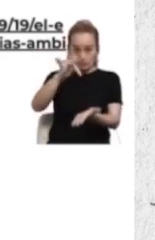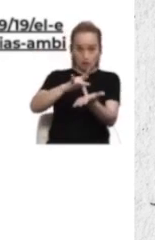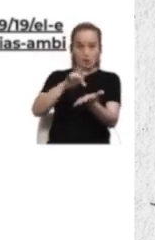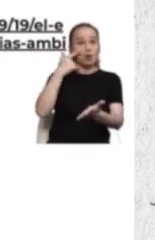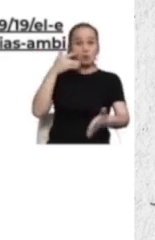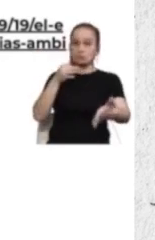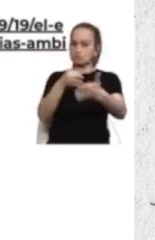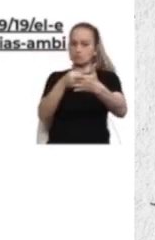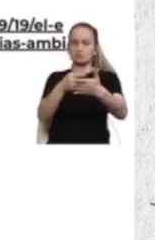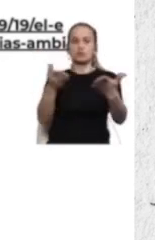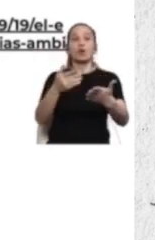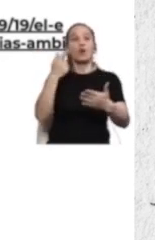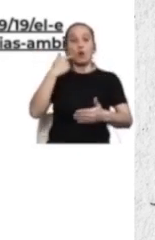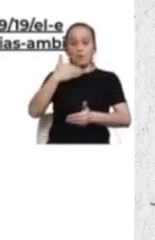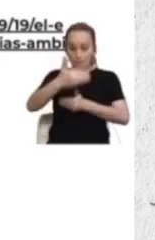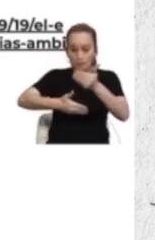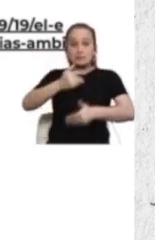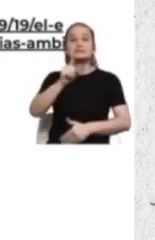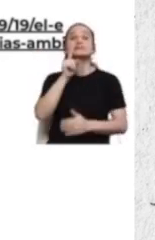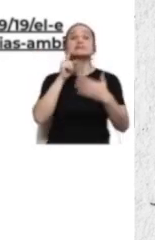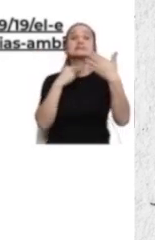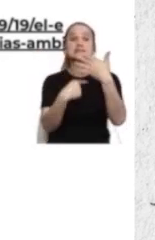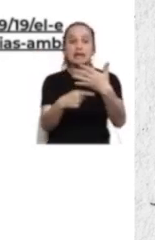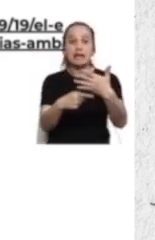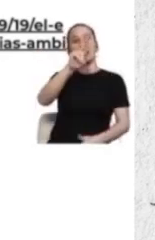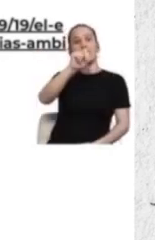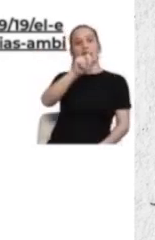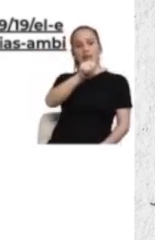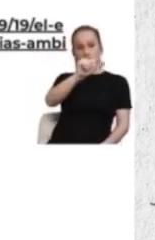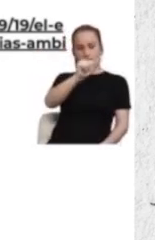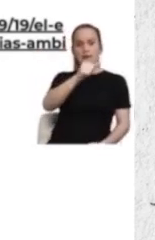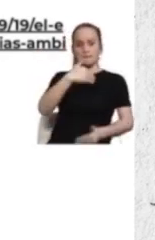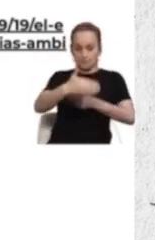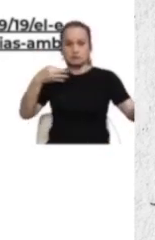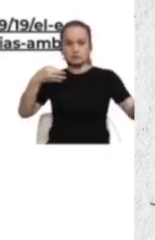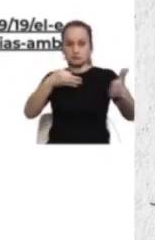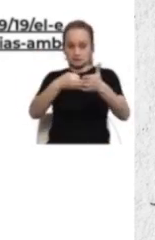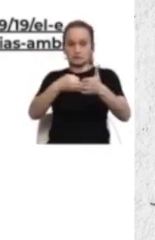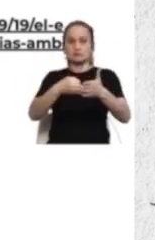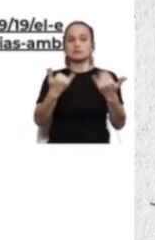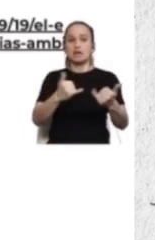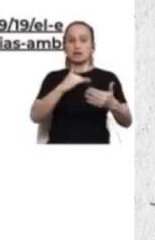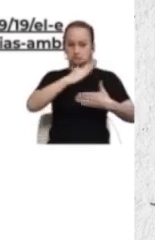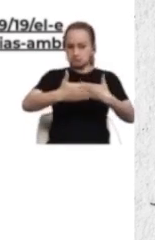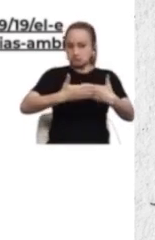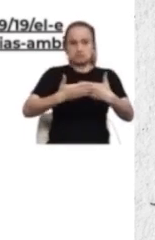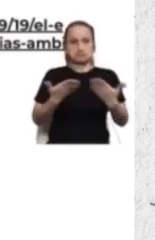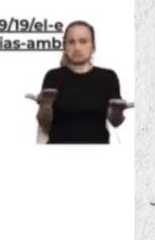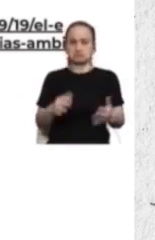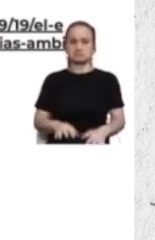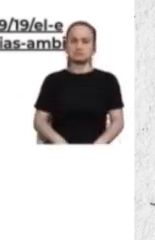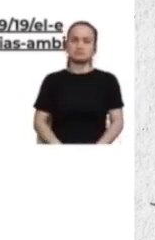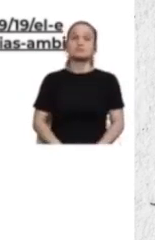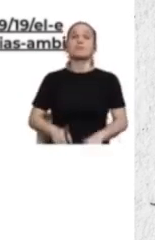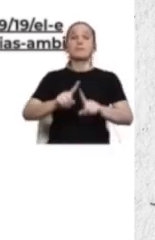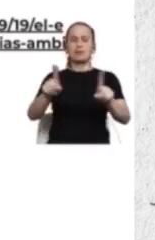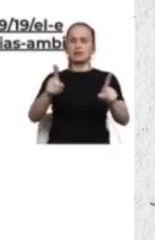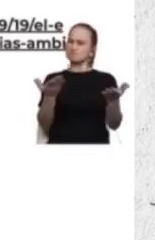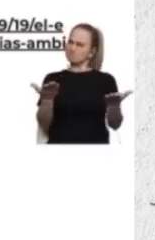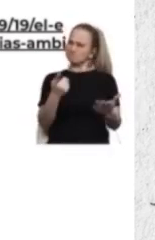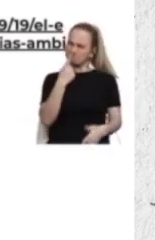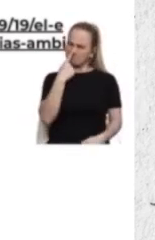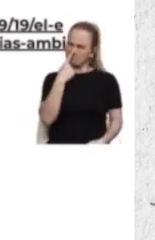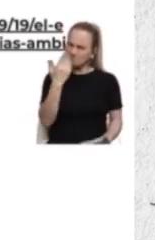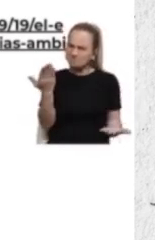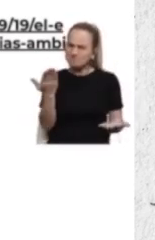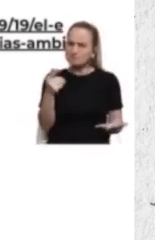Negrete tiene 6 procesos, por lo menos, en contra del ANLA. 6 procesos. Ya están cerrados y no estaría inhabilitado. Pero lo que me causa